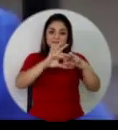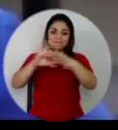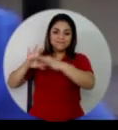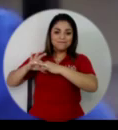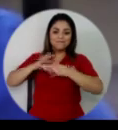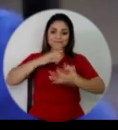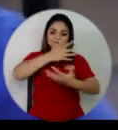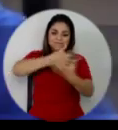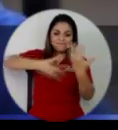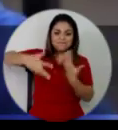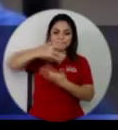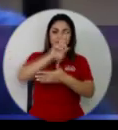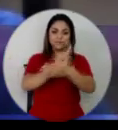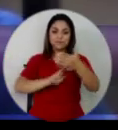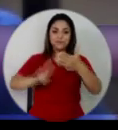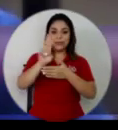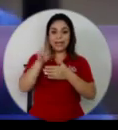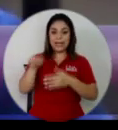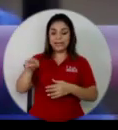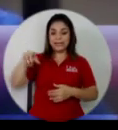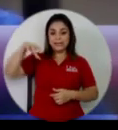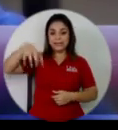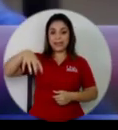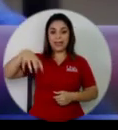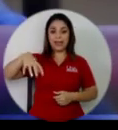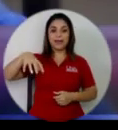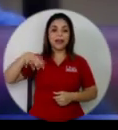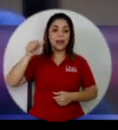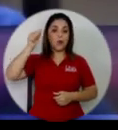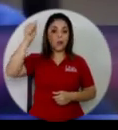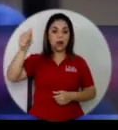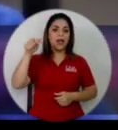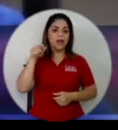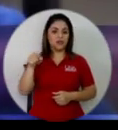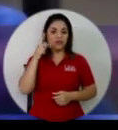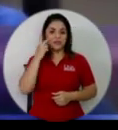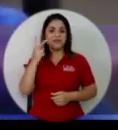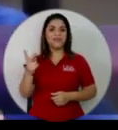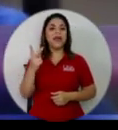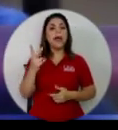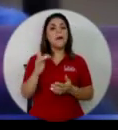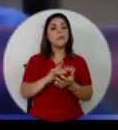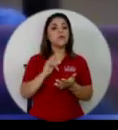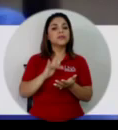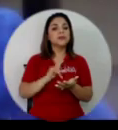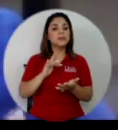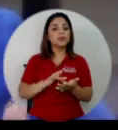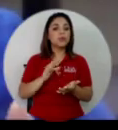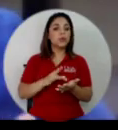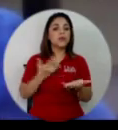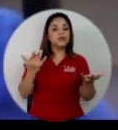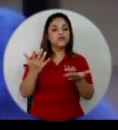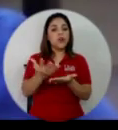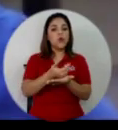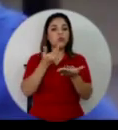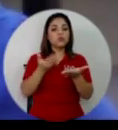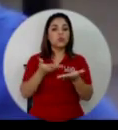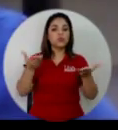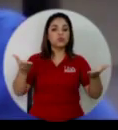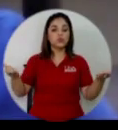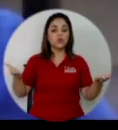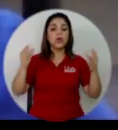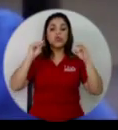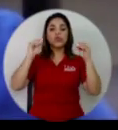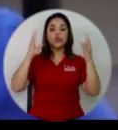La vinculación interuniversitaria que propicia este modelo de sede da sentido al aprovechamiento y optimización de